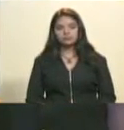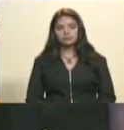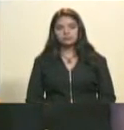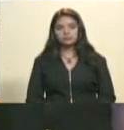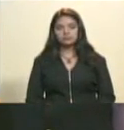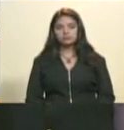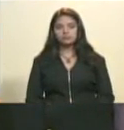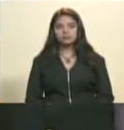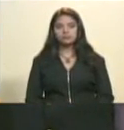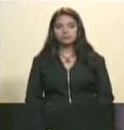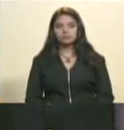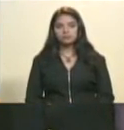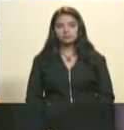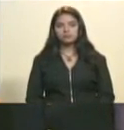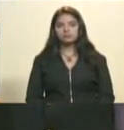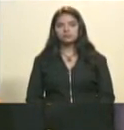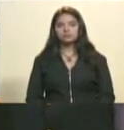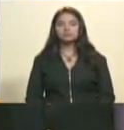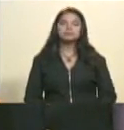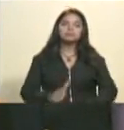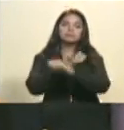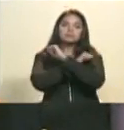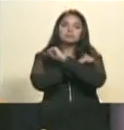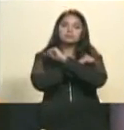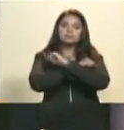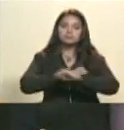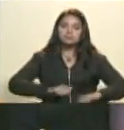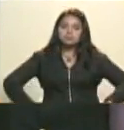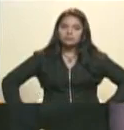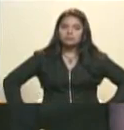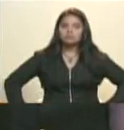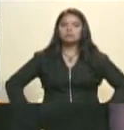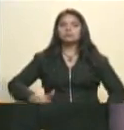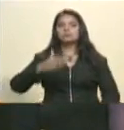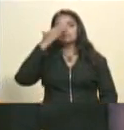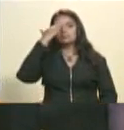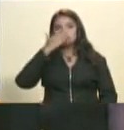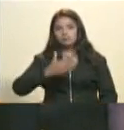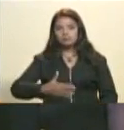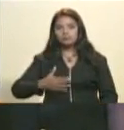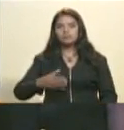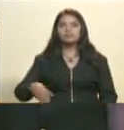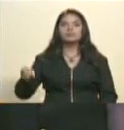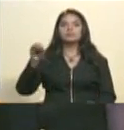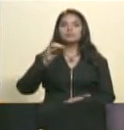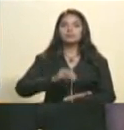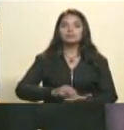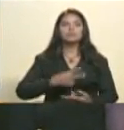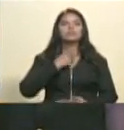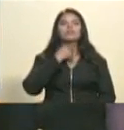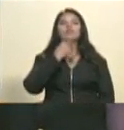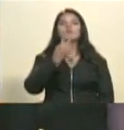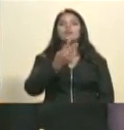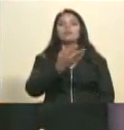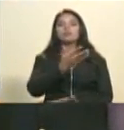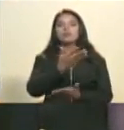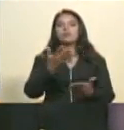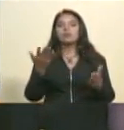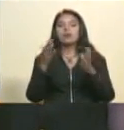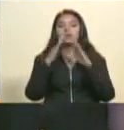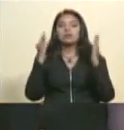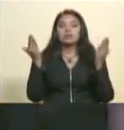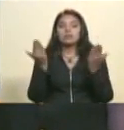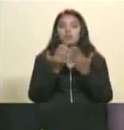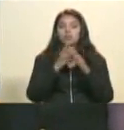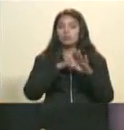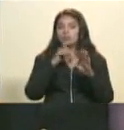Inicio. La Fuerza Armada Nacional Bolivariana nuevamente eleva su voz ante el mundo